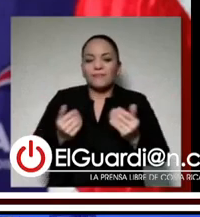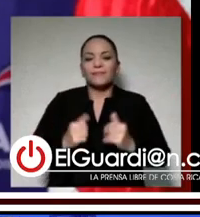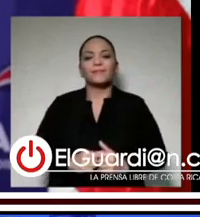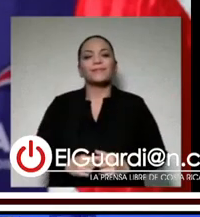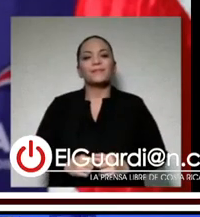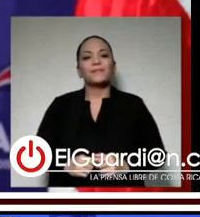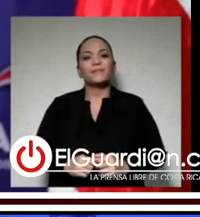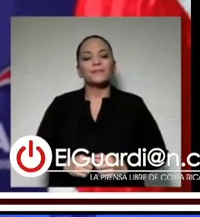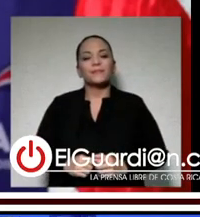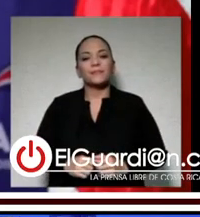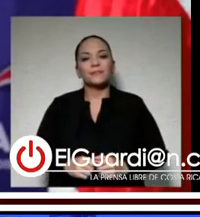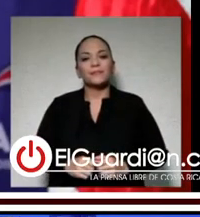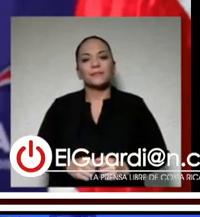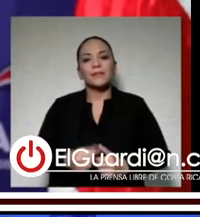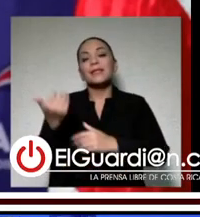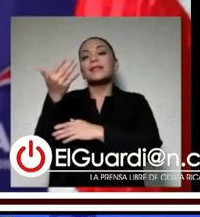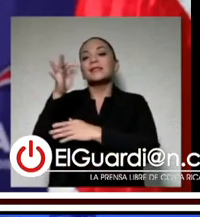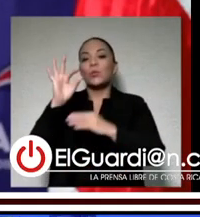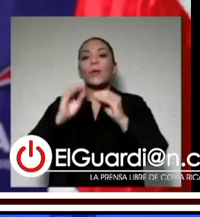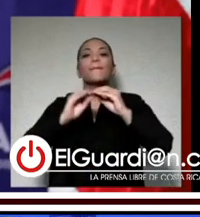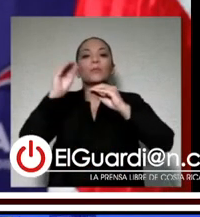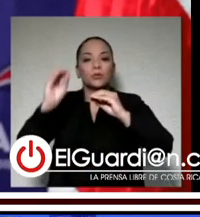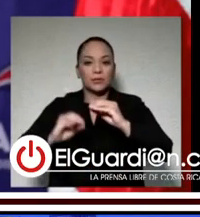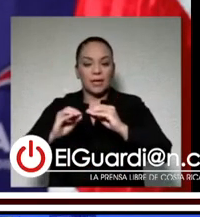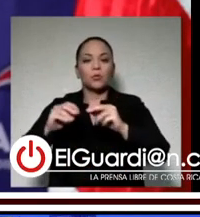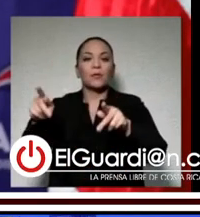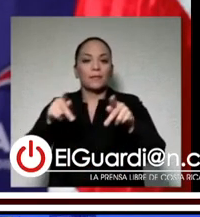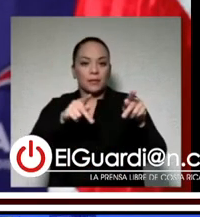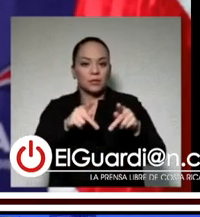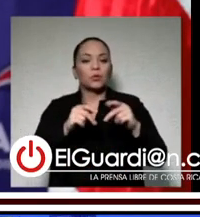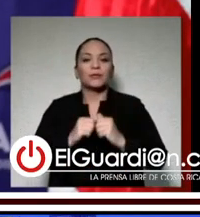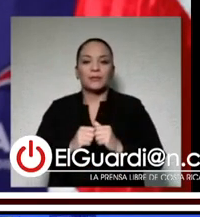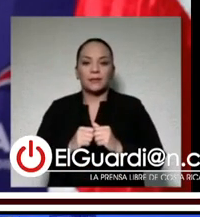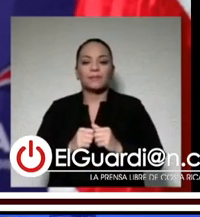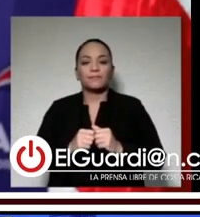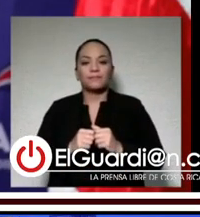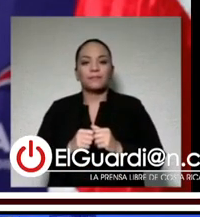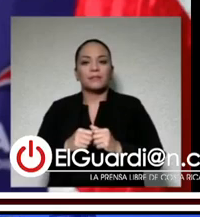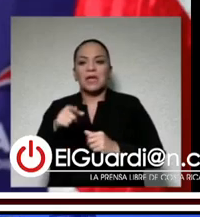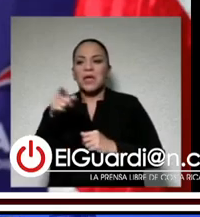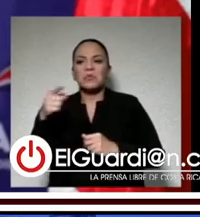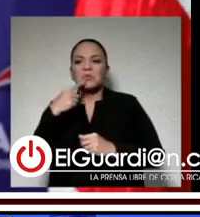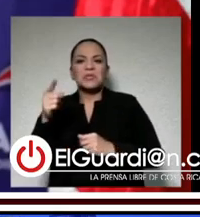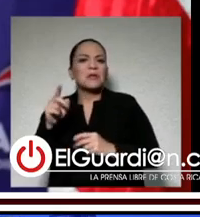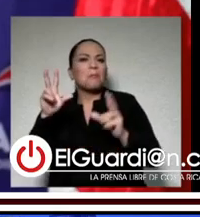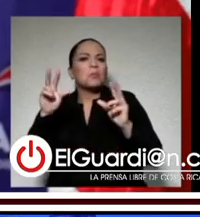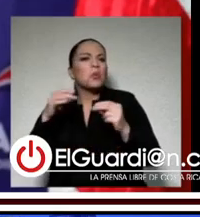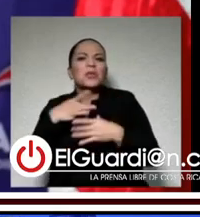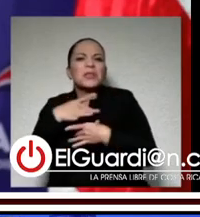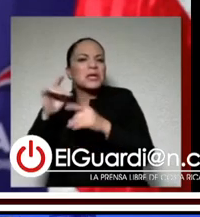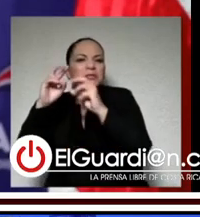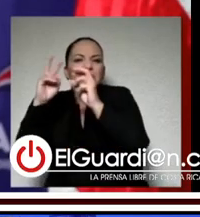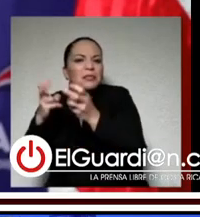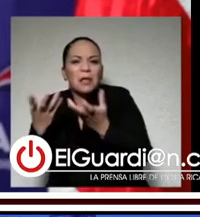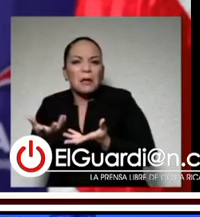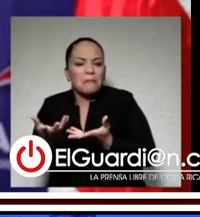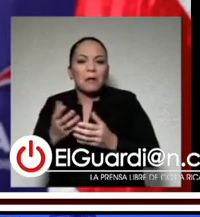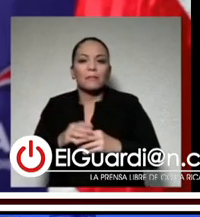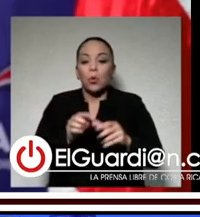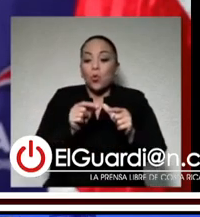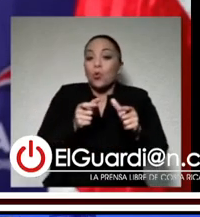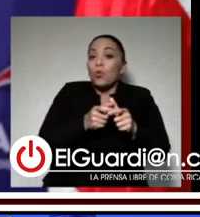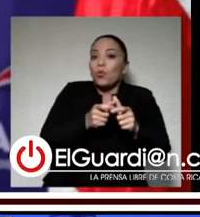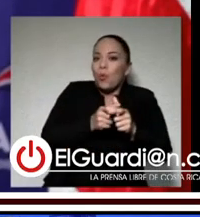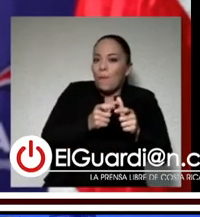y que al 19%, más de la mitad, dice que no le interesa y que solo un grupo muy